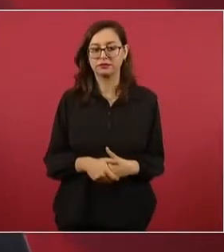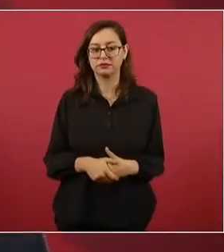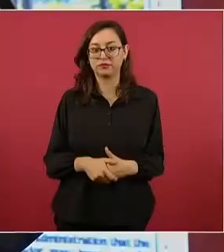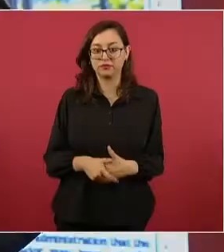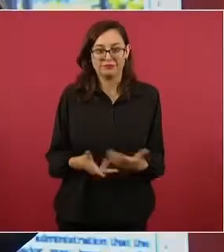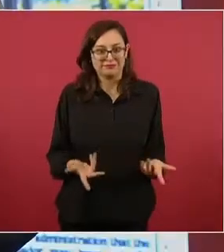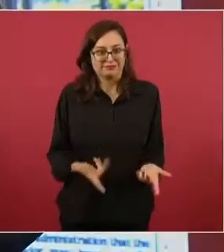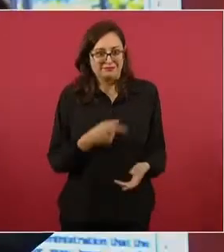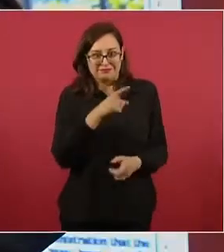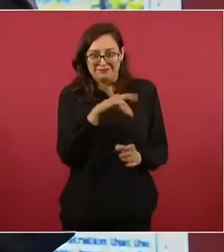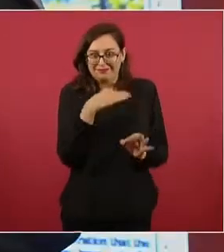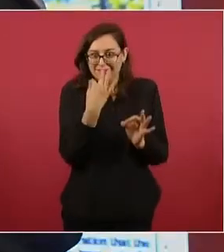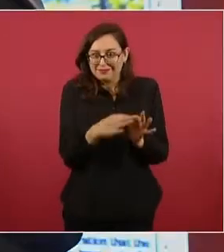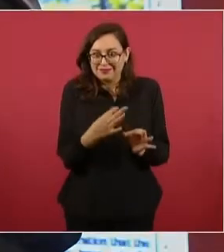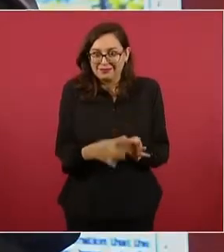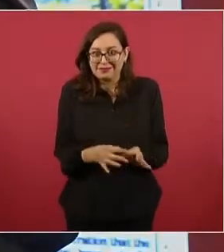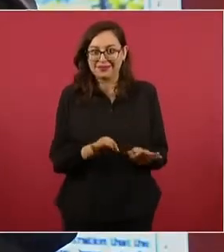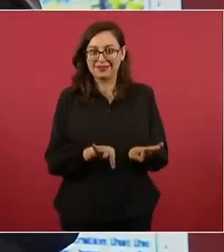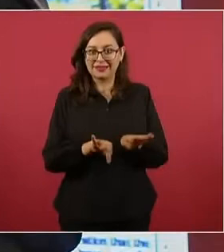Y es una gente